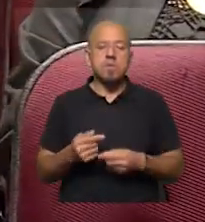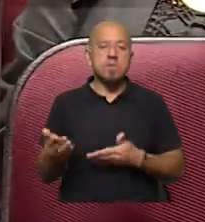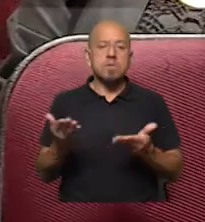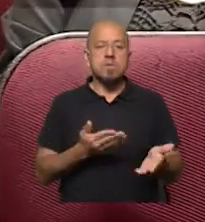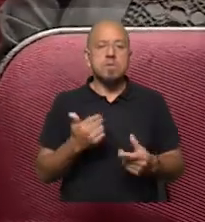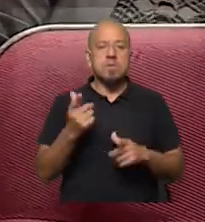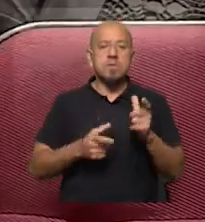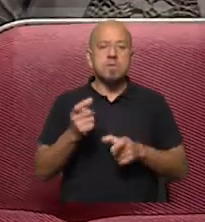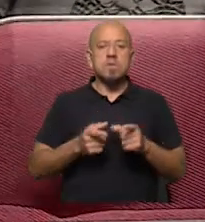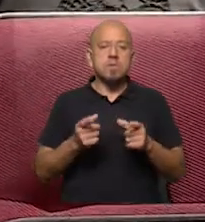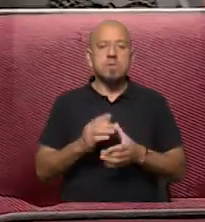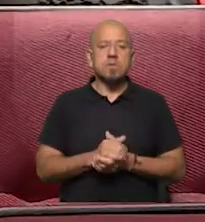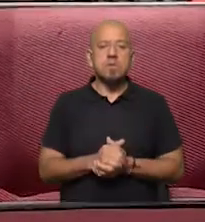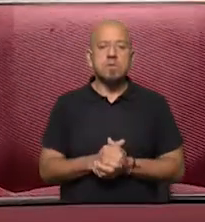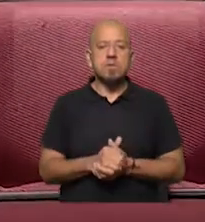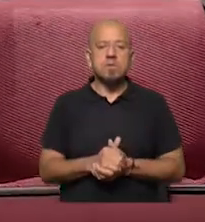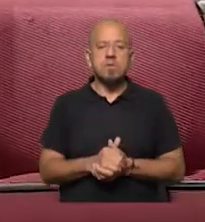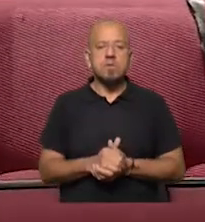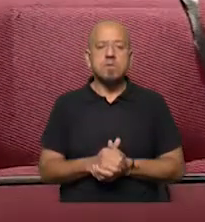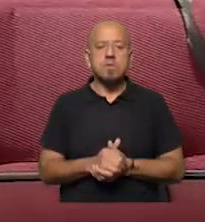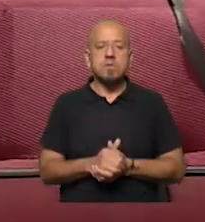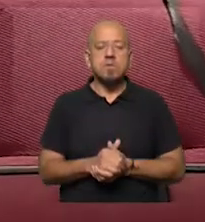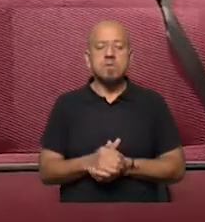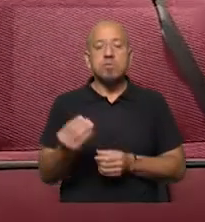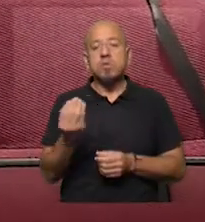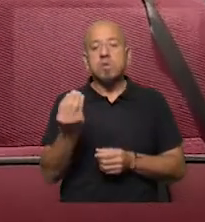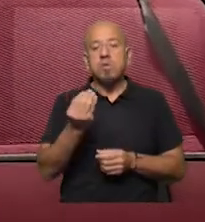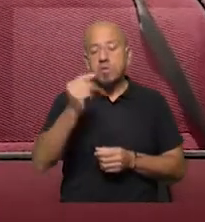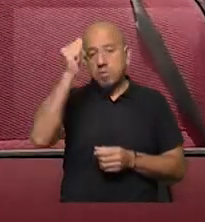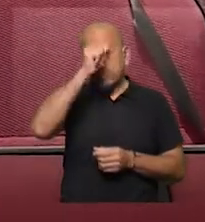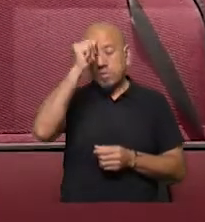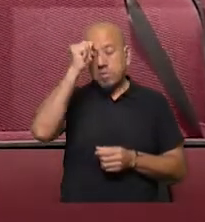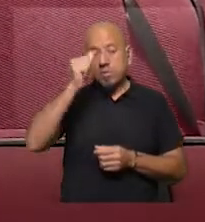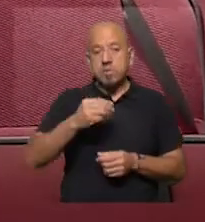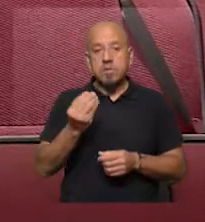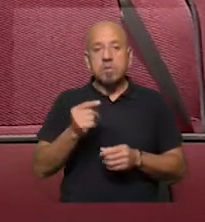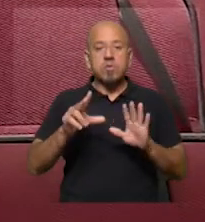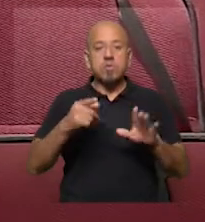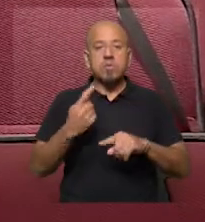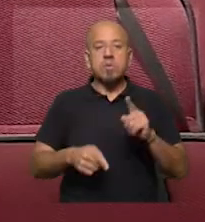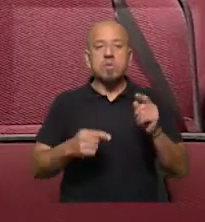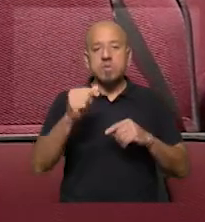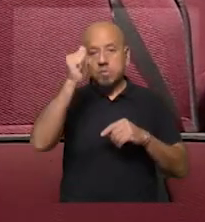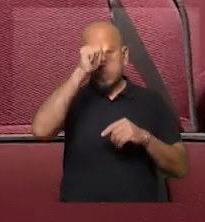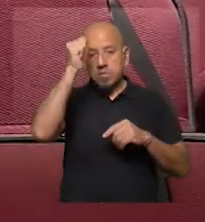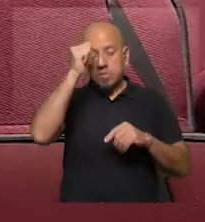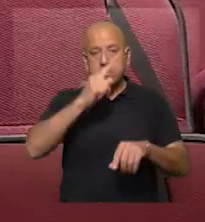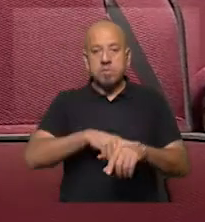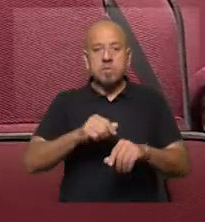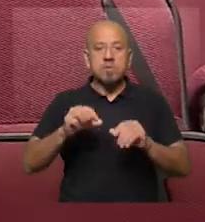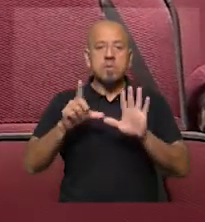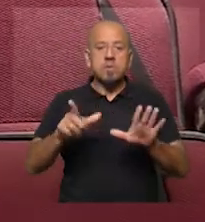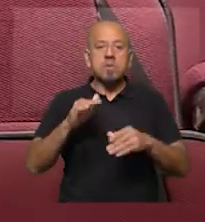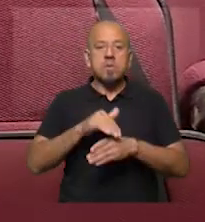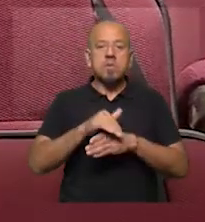la gente para las funciones que quedan, que son los sábados y domingos, sábados 20:30 y domingos a las 19